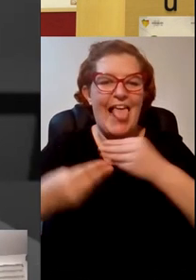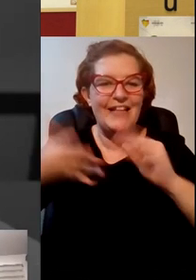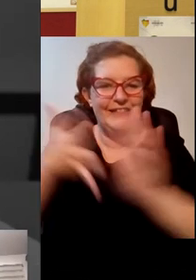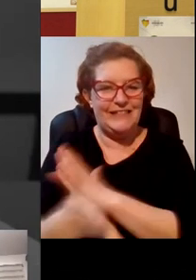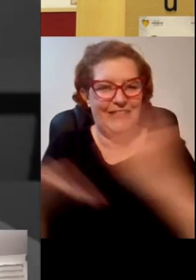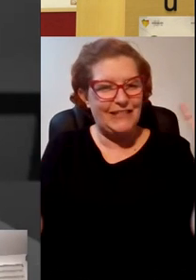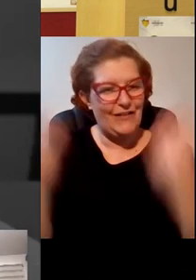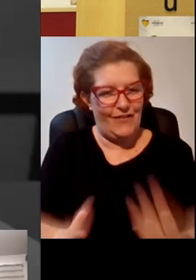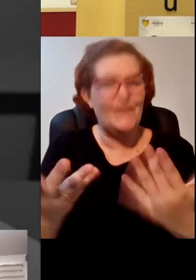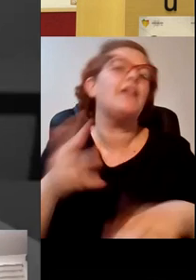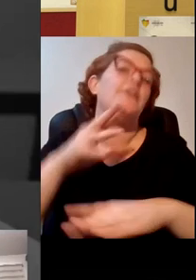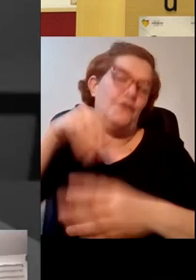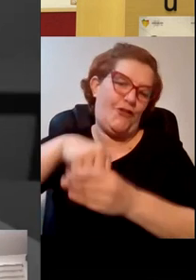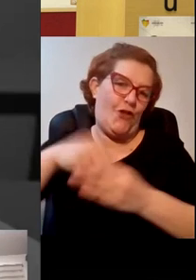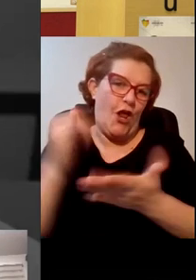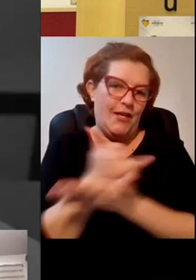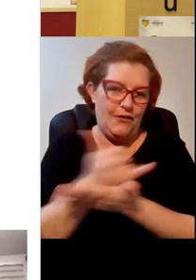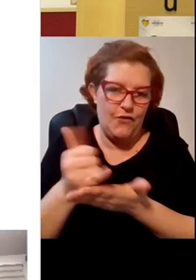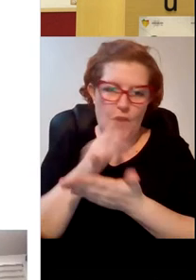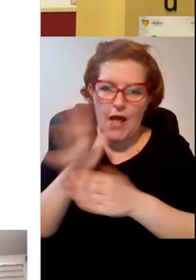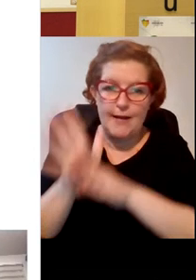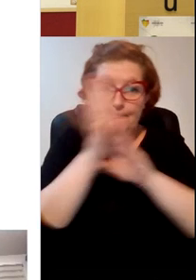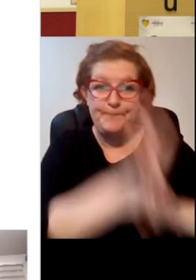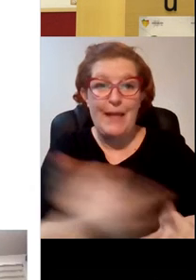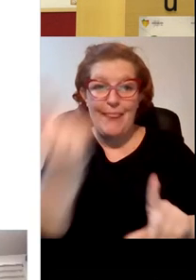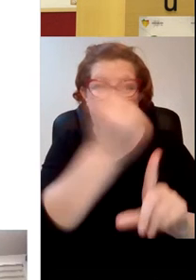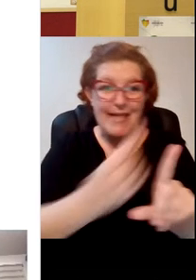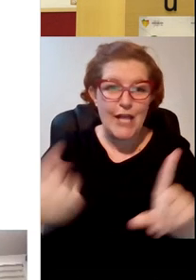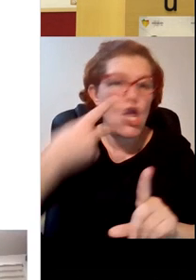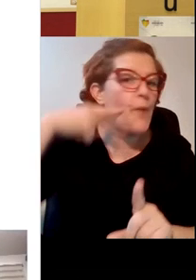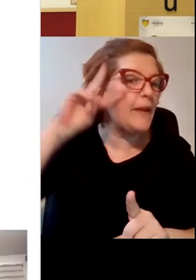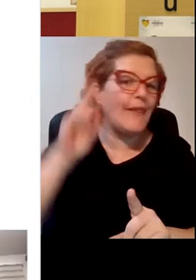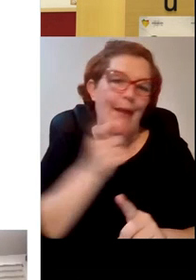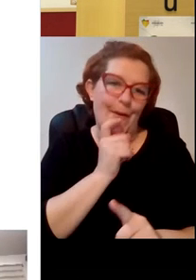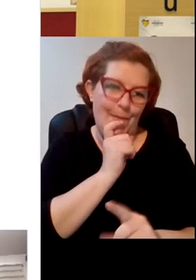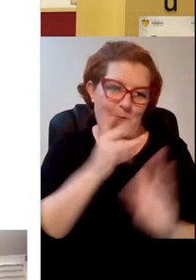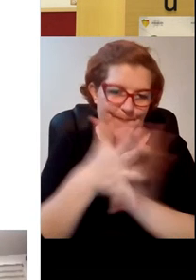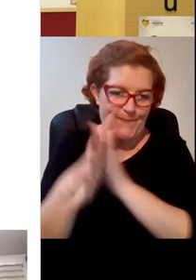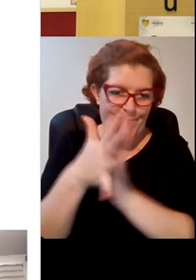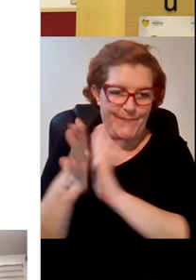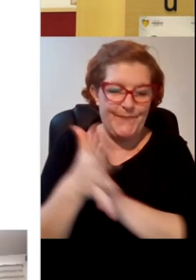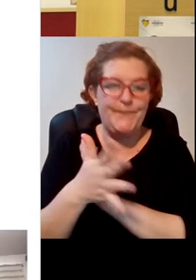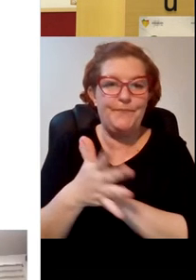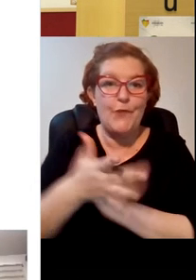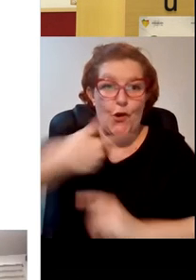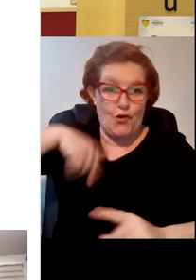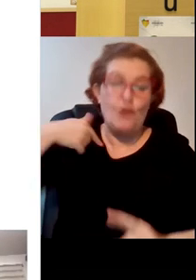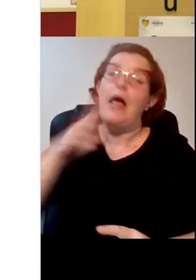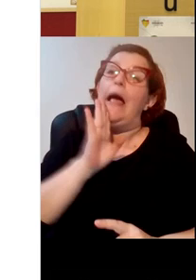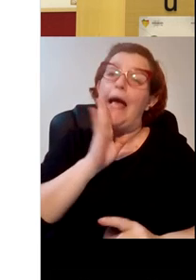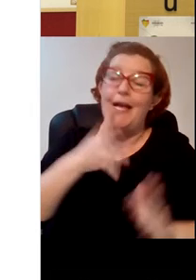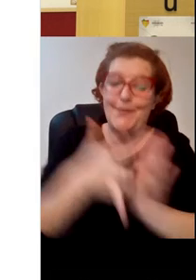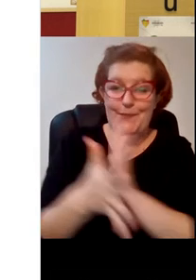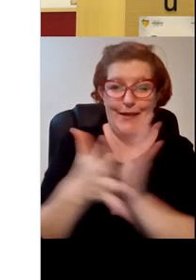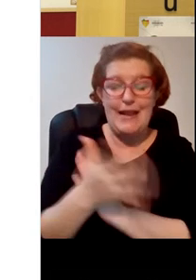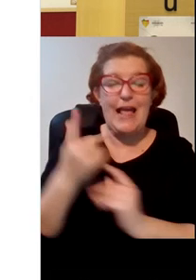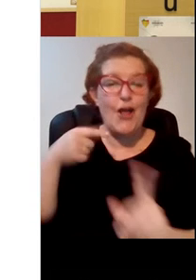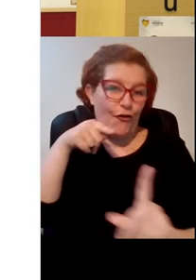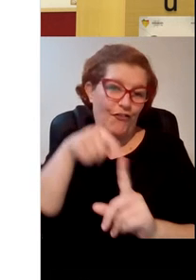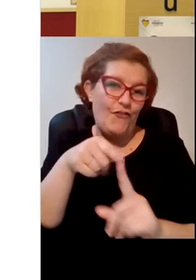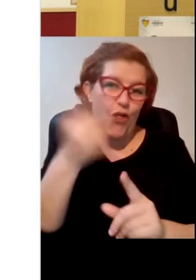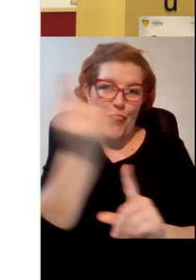bien pasamos al diseño al diseño de la experiencia como comentábamos anteriormente se pretendía hacer un diseño